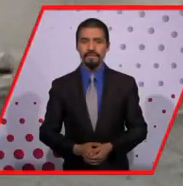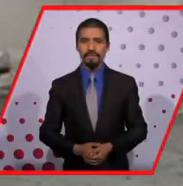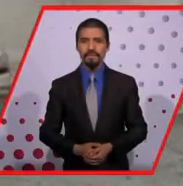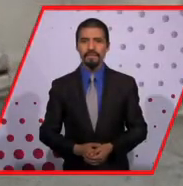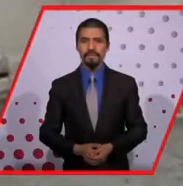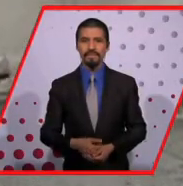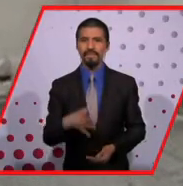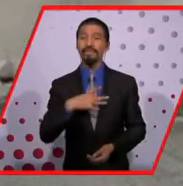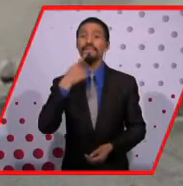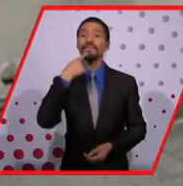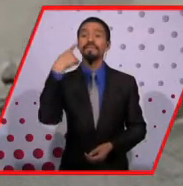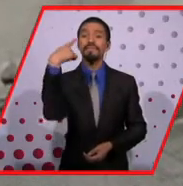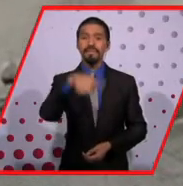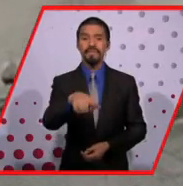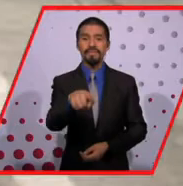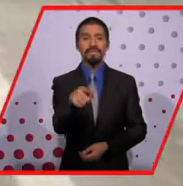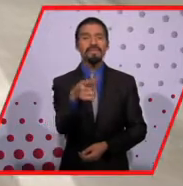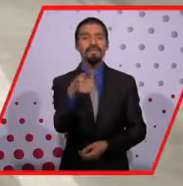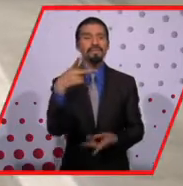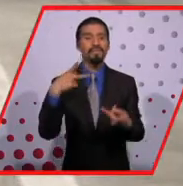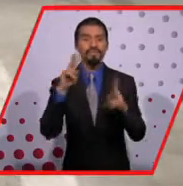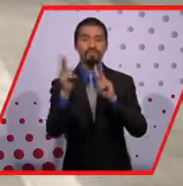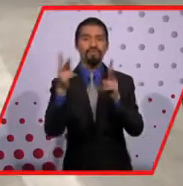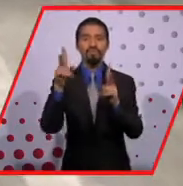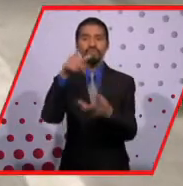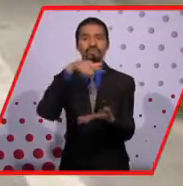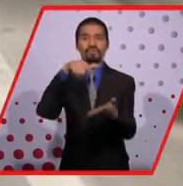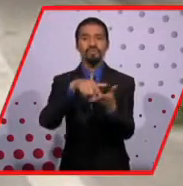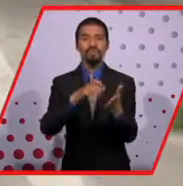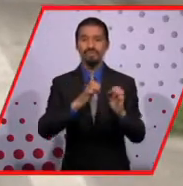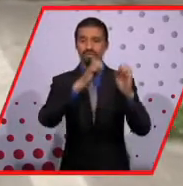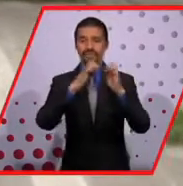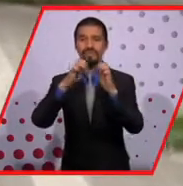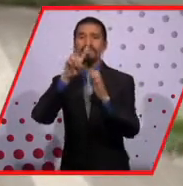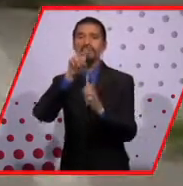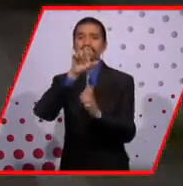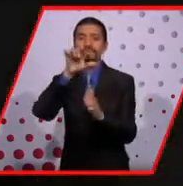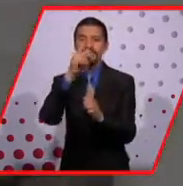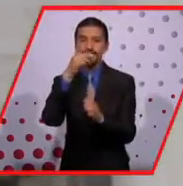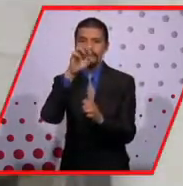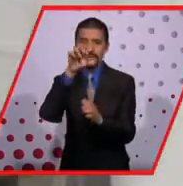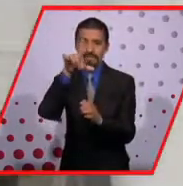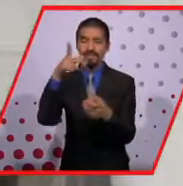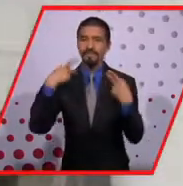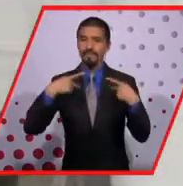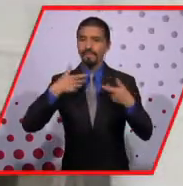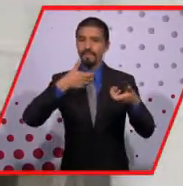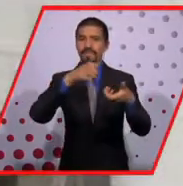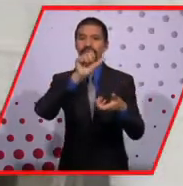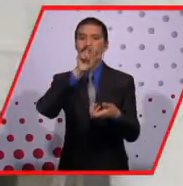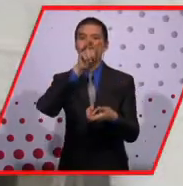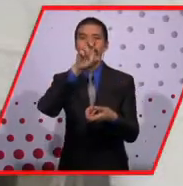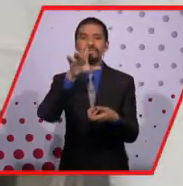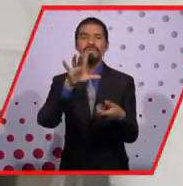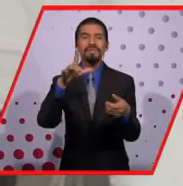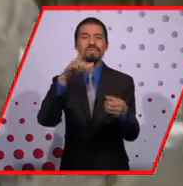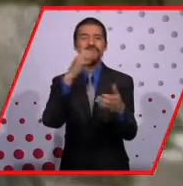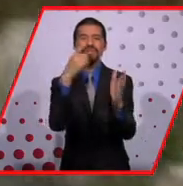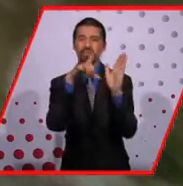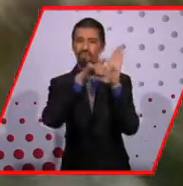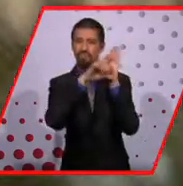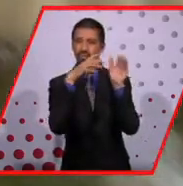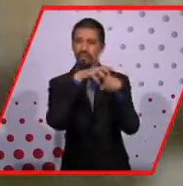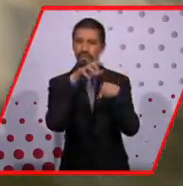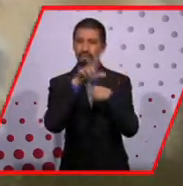Por medio de una denuncia anónima, vecinos del fraccionamiento Villas del Pedregal aseguran que personas de la calle Las Aves, en la casa marcada con el